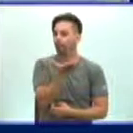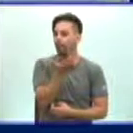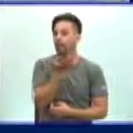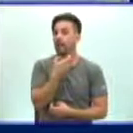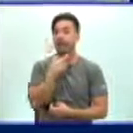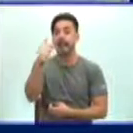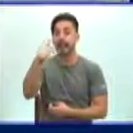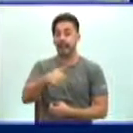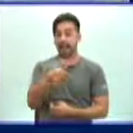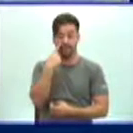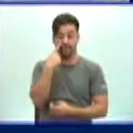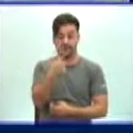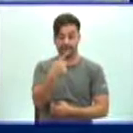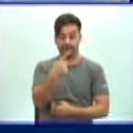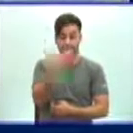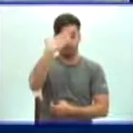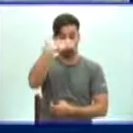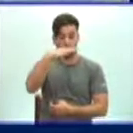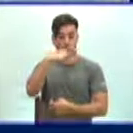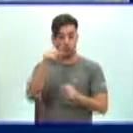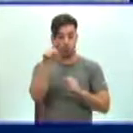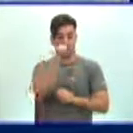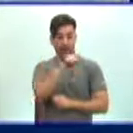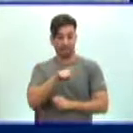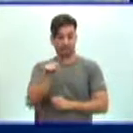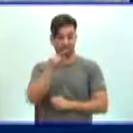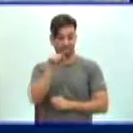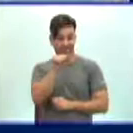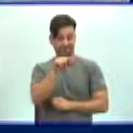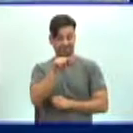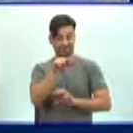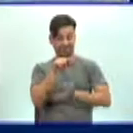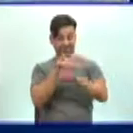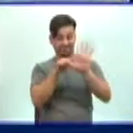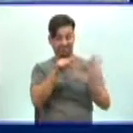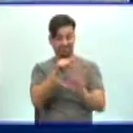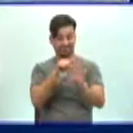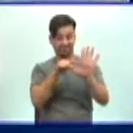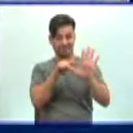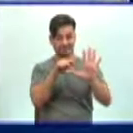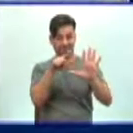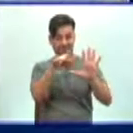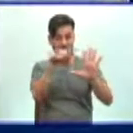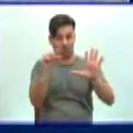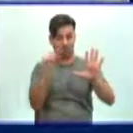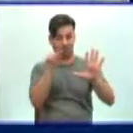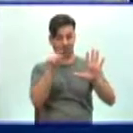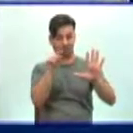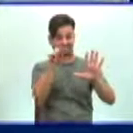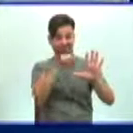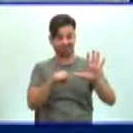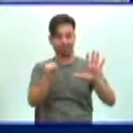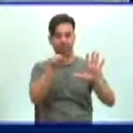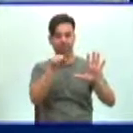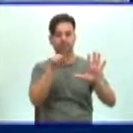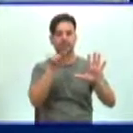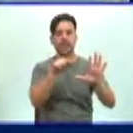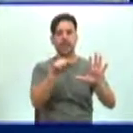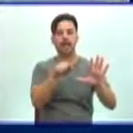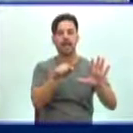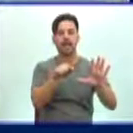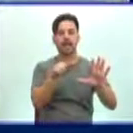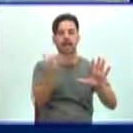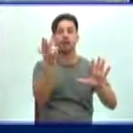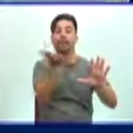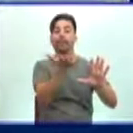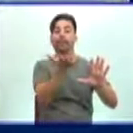está señalado en ese mapa, y como hemos visto anteriormente, hemos podido apreciar que los vientos alisios que influyen sobre nuestro